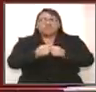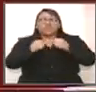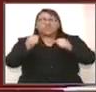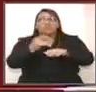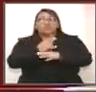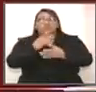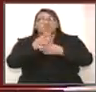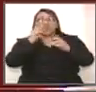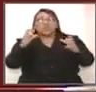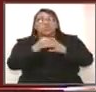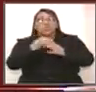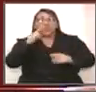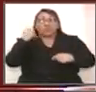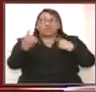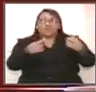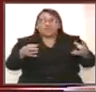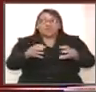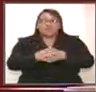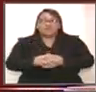la criminalidad